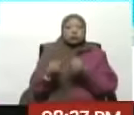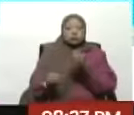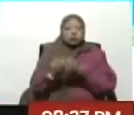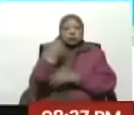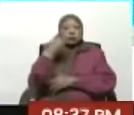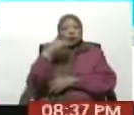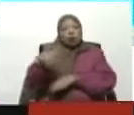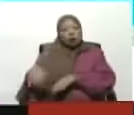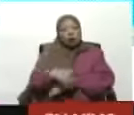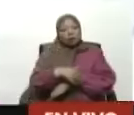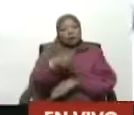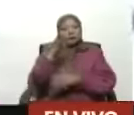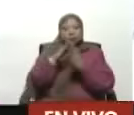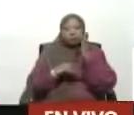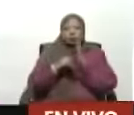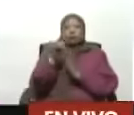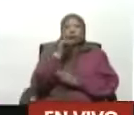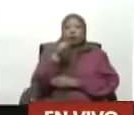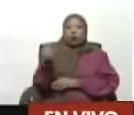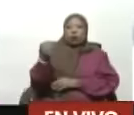redes, calles, paredes, Radio Bemba.